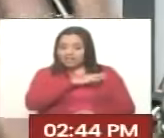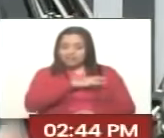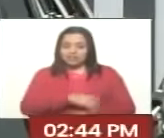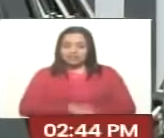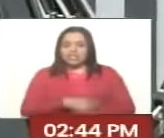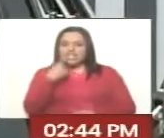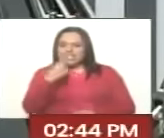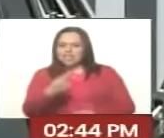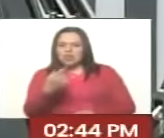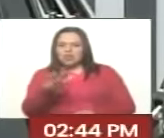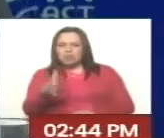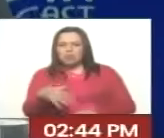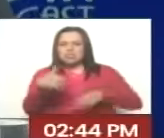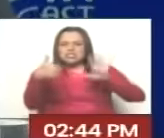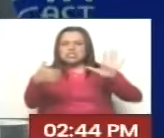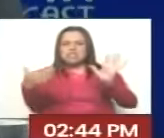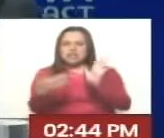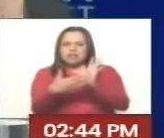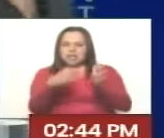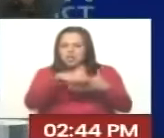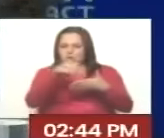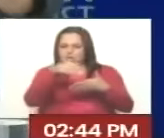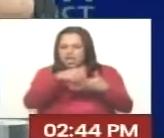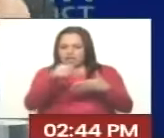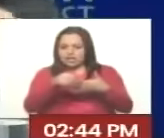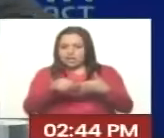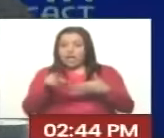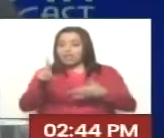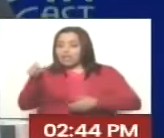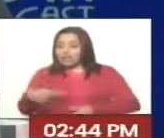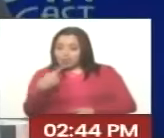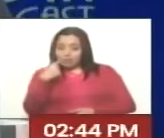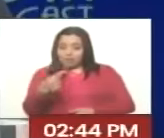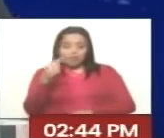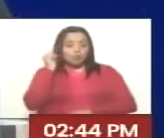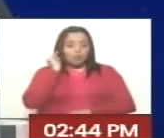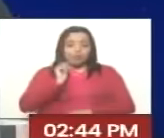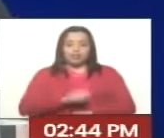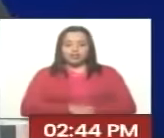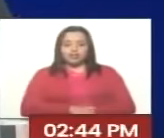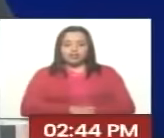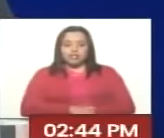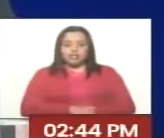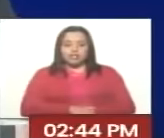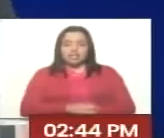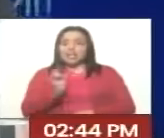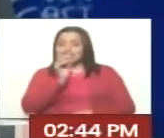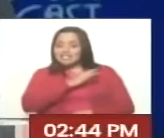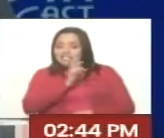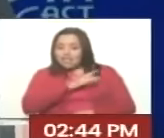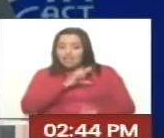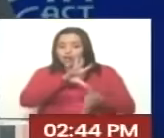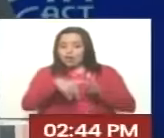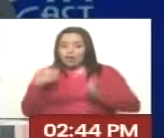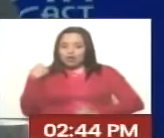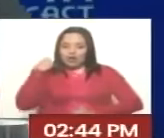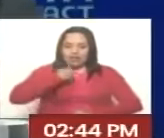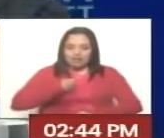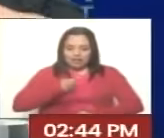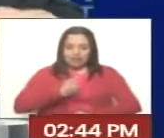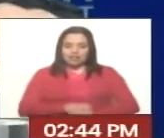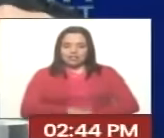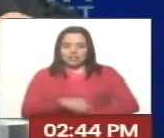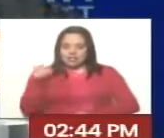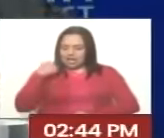costó $6,000. Ella también refiere que en Chile le robaron su cartera. En la